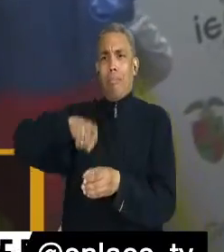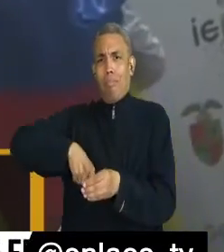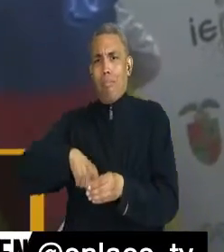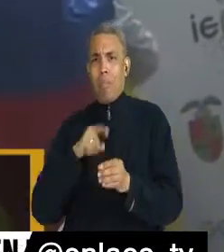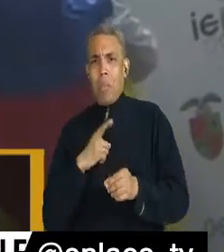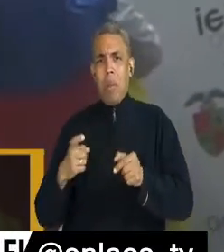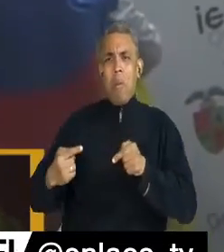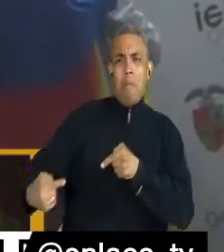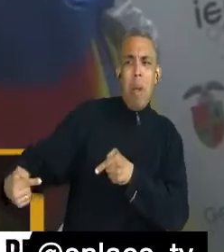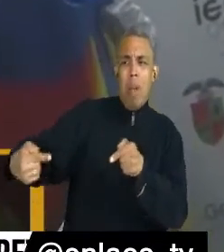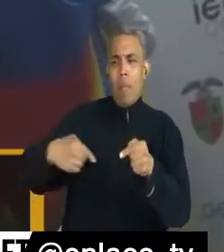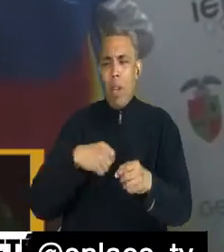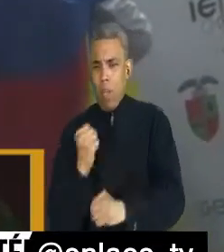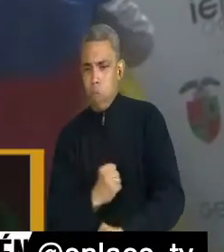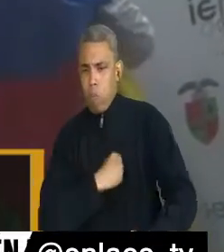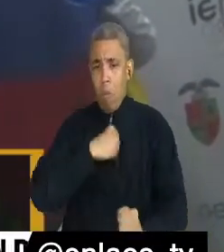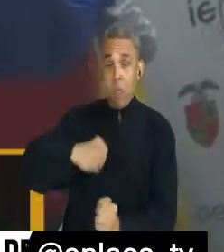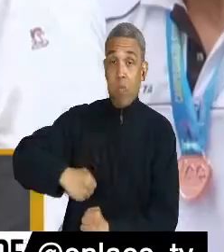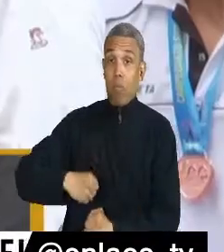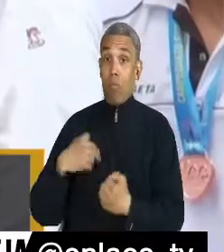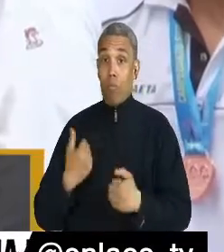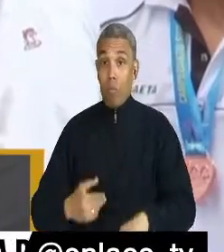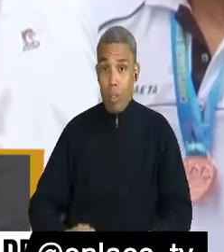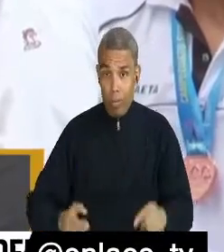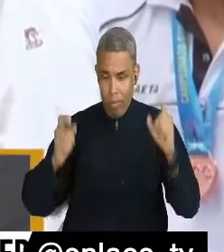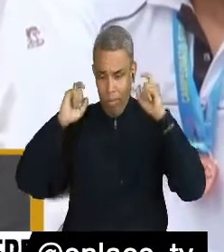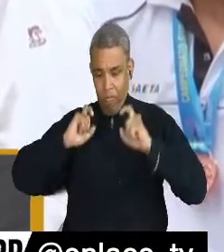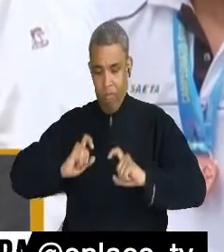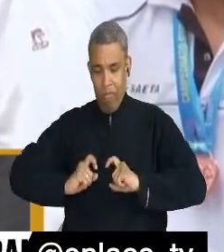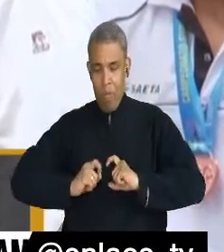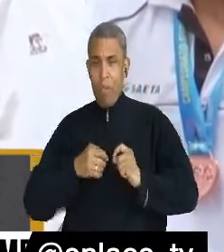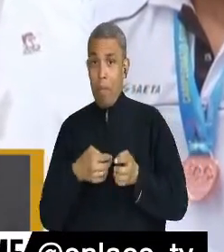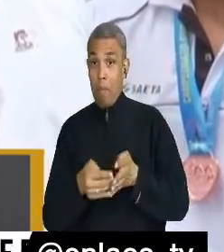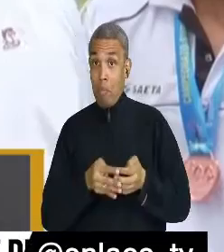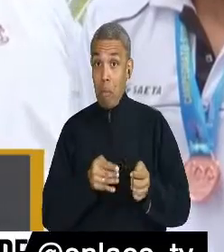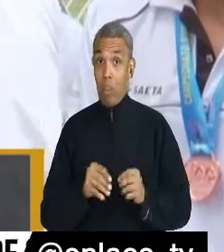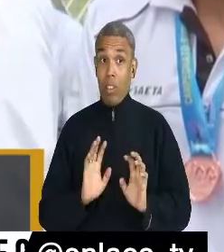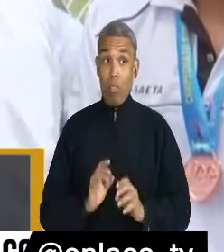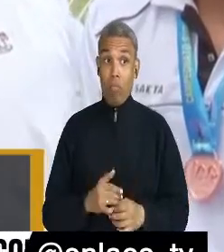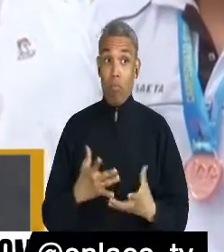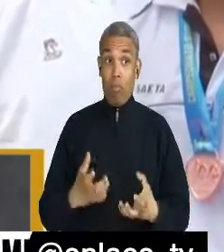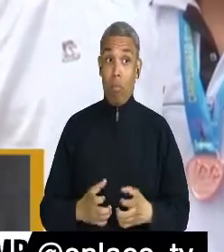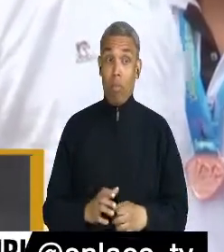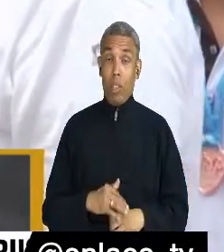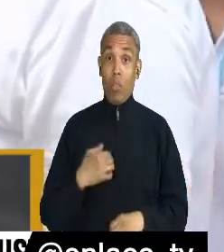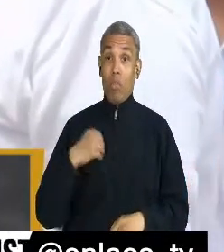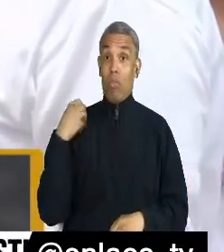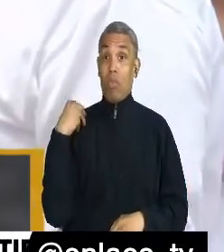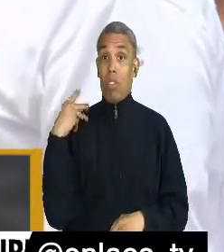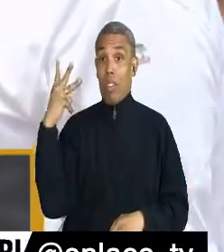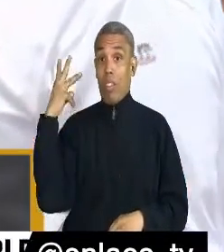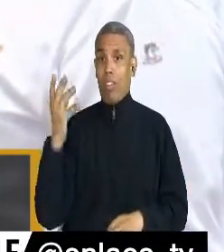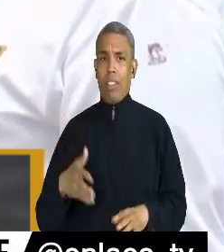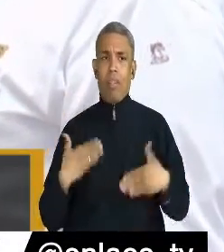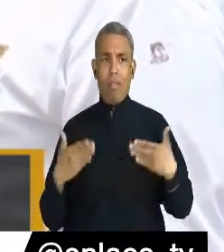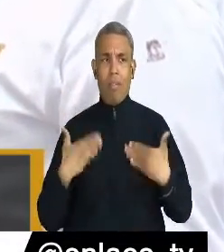no puede ser tenían planeadas pero no tantas y nos mira como reciben en triunfo